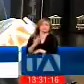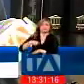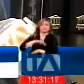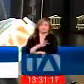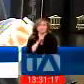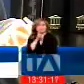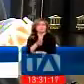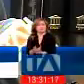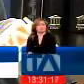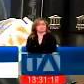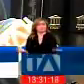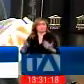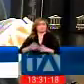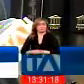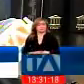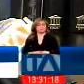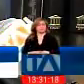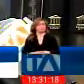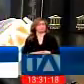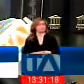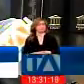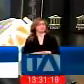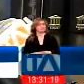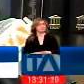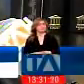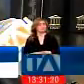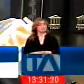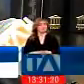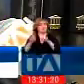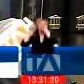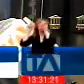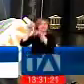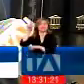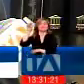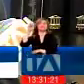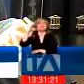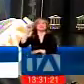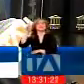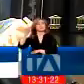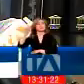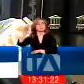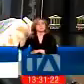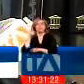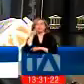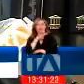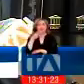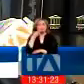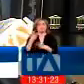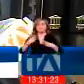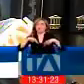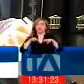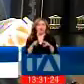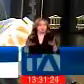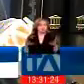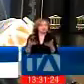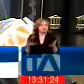realidad. Ellos fraguaron, Deceval engañó porque estuvo negociando valores que decía que tenía inscrito cuando no debía